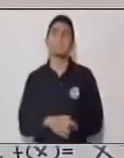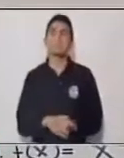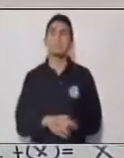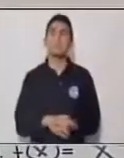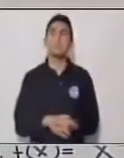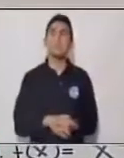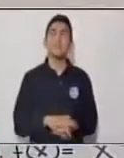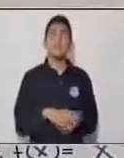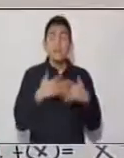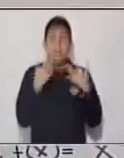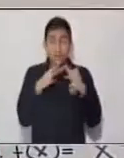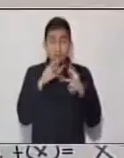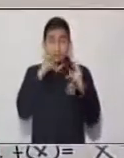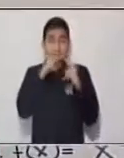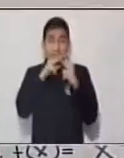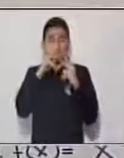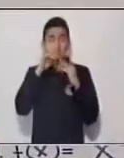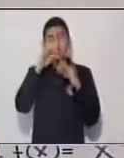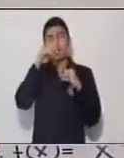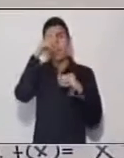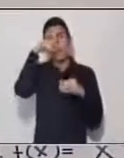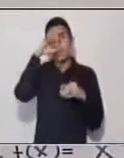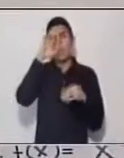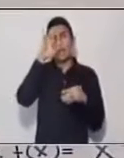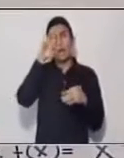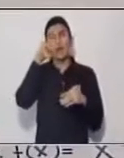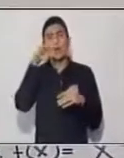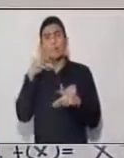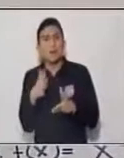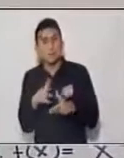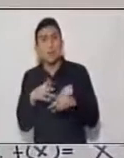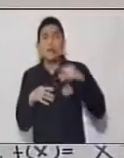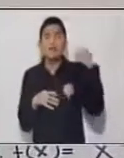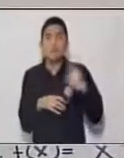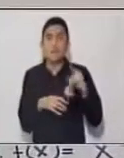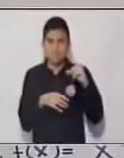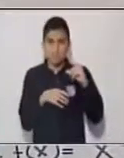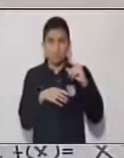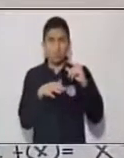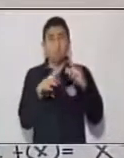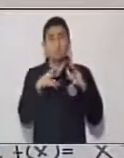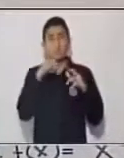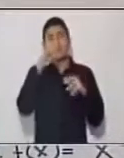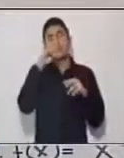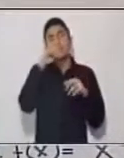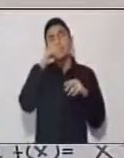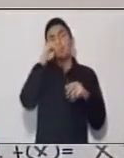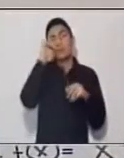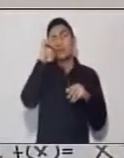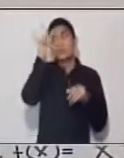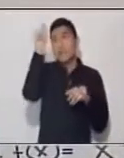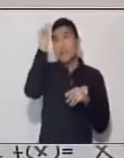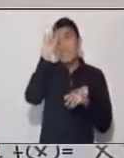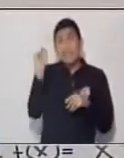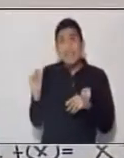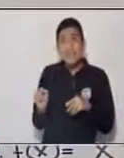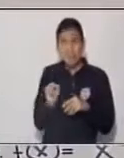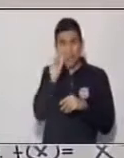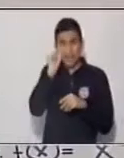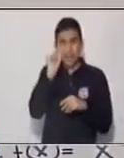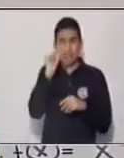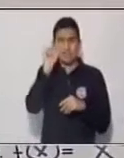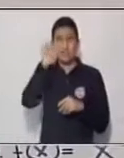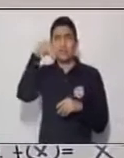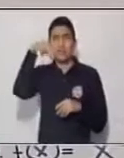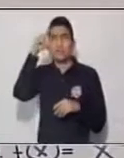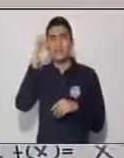Vamos entonces con los teoremas de las integrales inmediatas. Las integrales indefinidas,